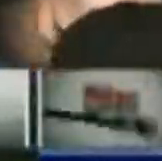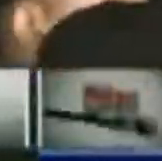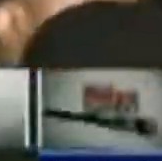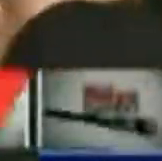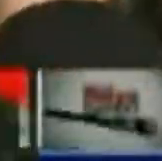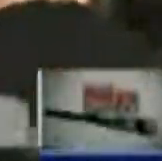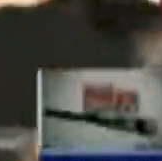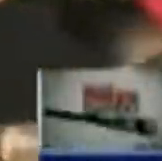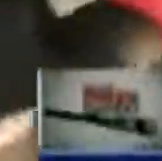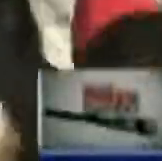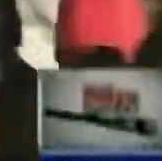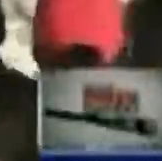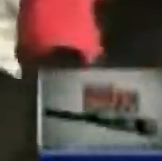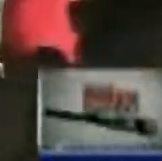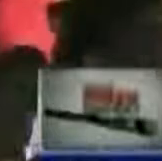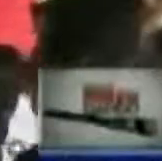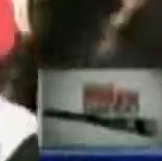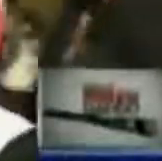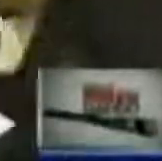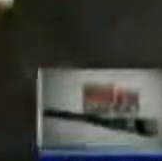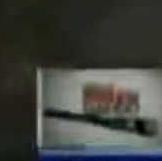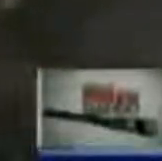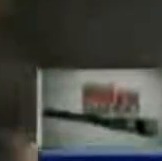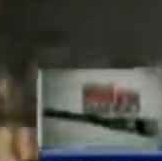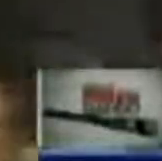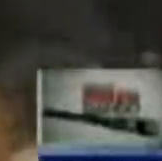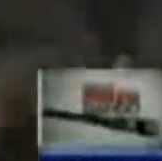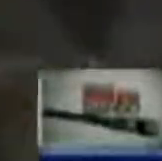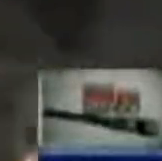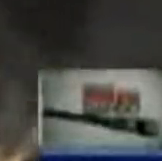cuatro paredes de un techo